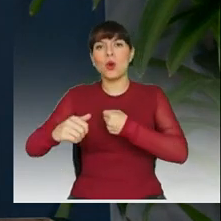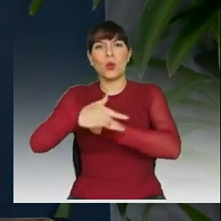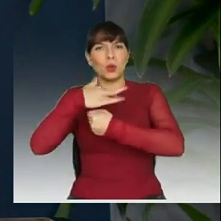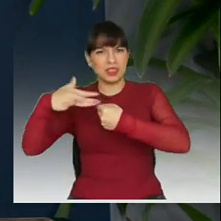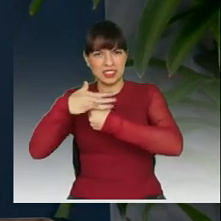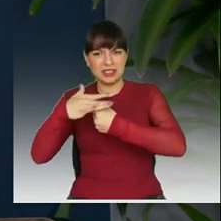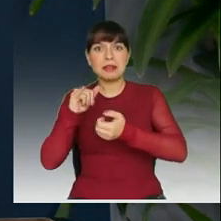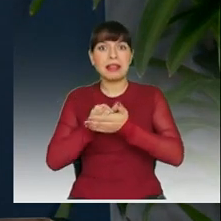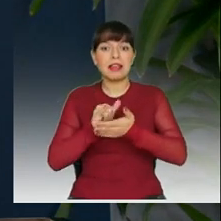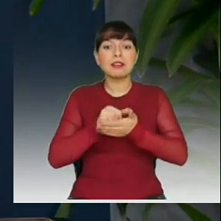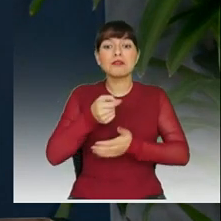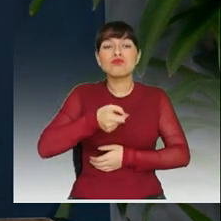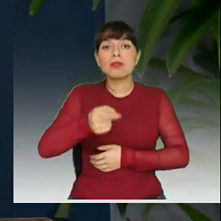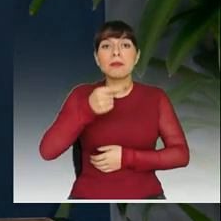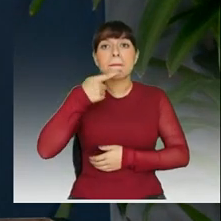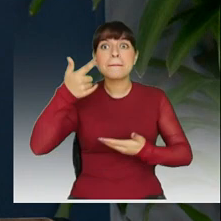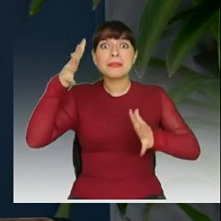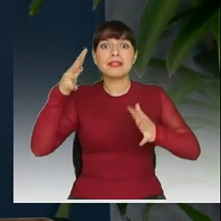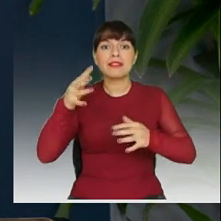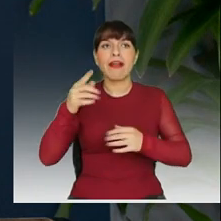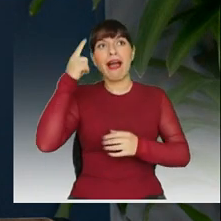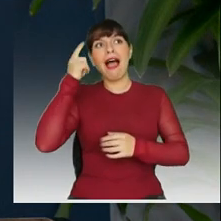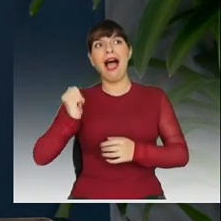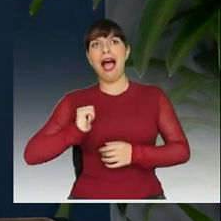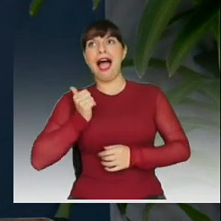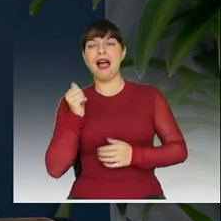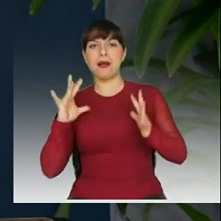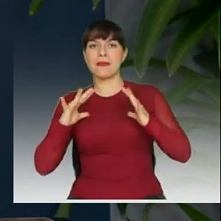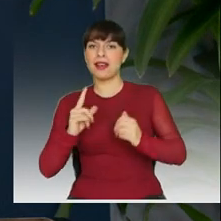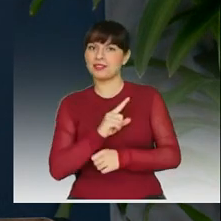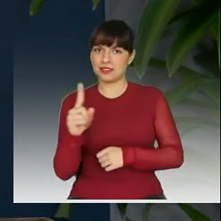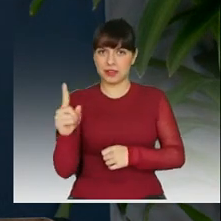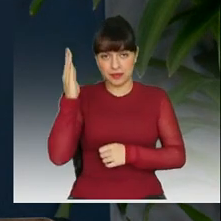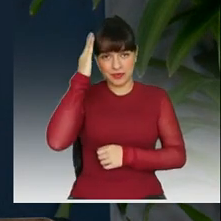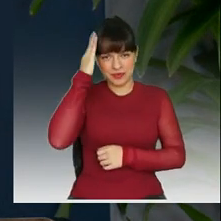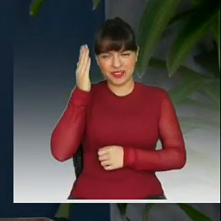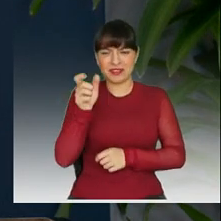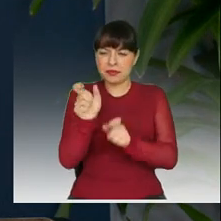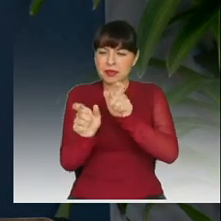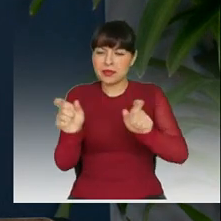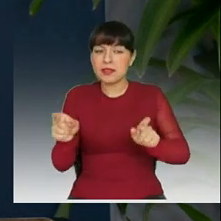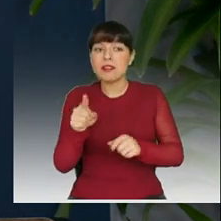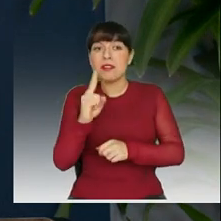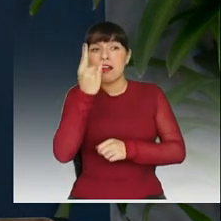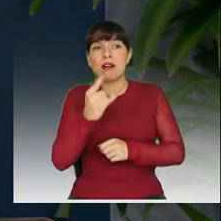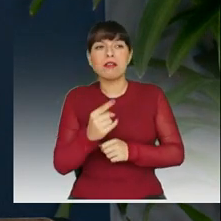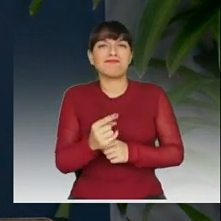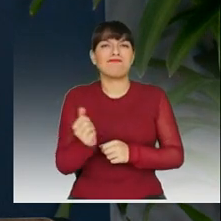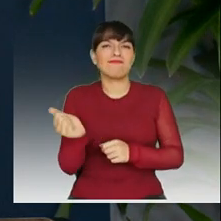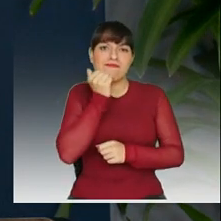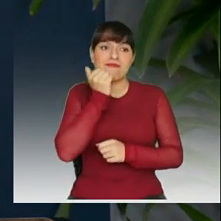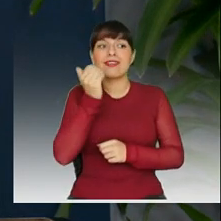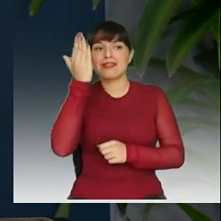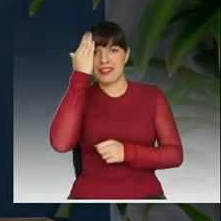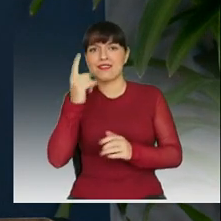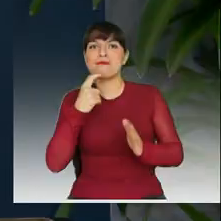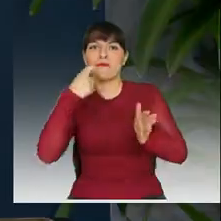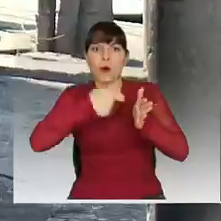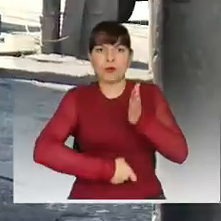una fecha de paseo. Las autoridades ya reportan infracciones a ciudadanos que quieren pasarse por alto la norma de cuarentena vigente.